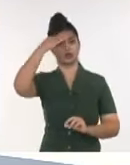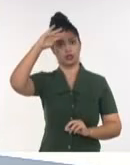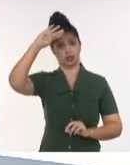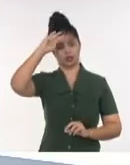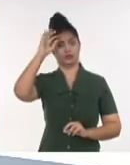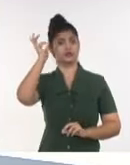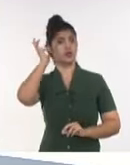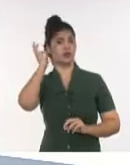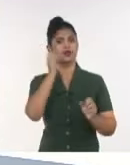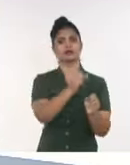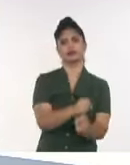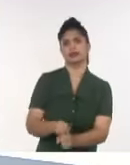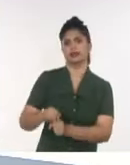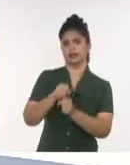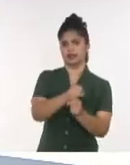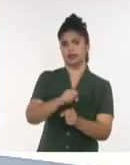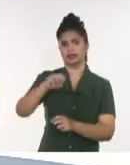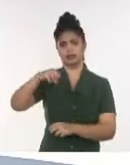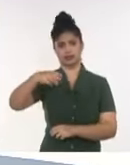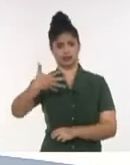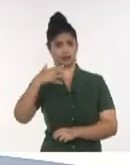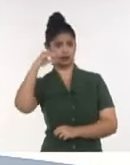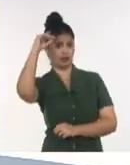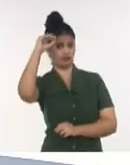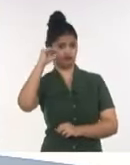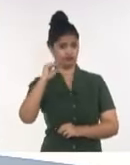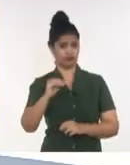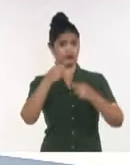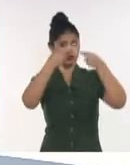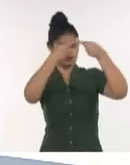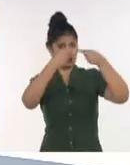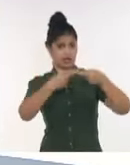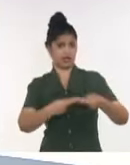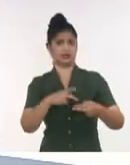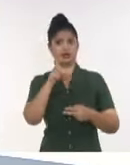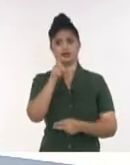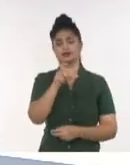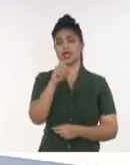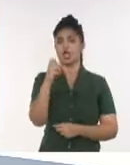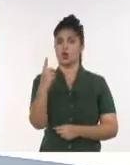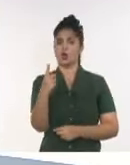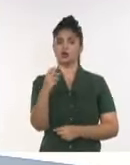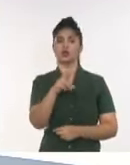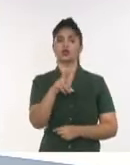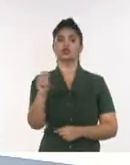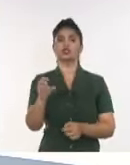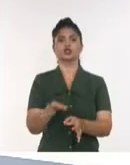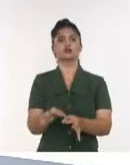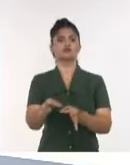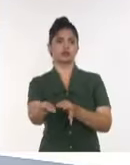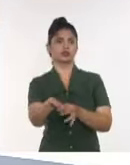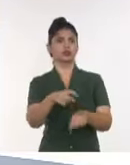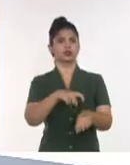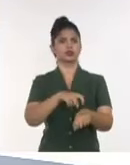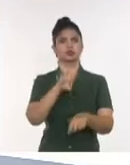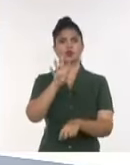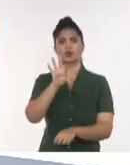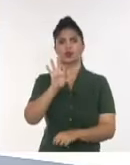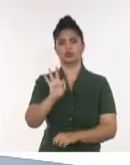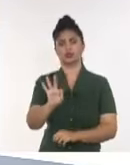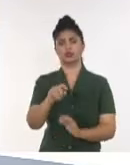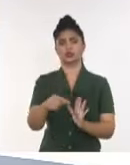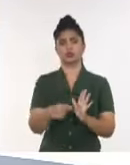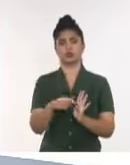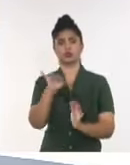Ginoli Francesca entró quinta en su hit de cuartos de final del C1 200 metros con tiempos de 48-76 y no logró entrar